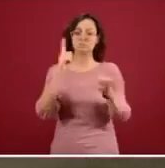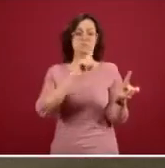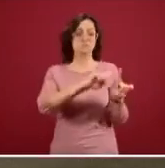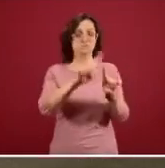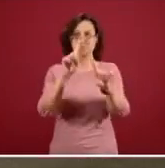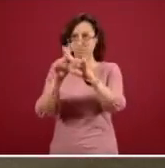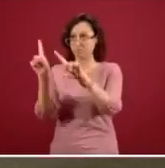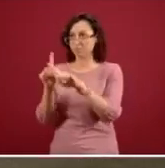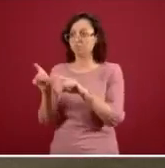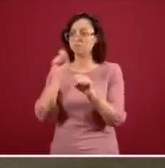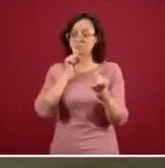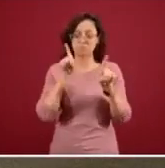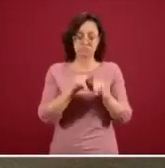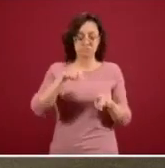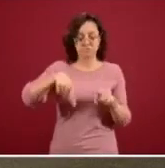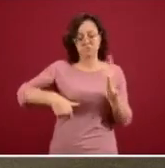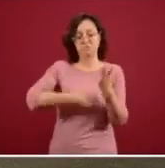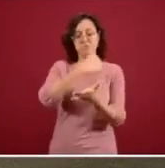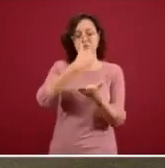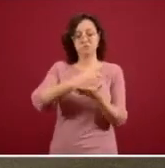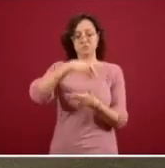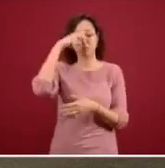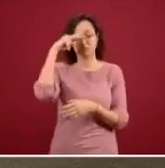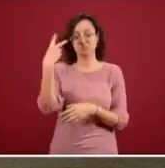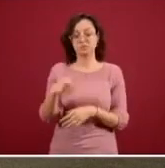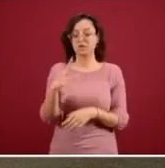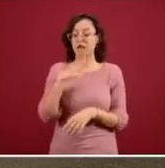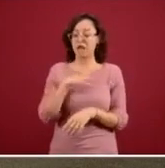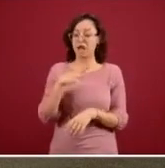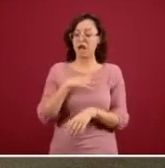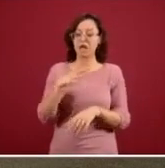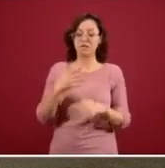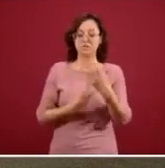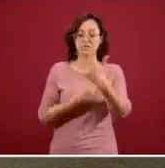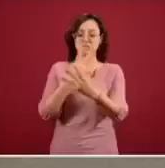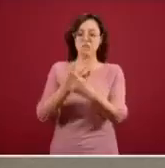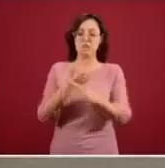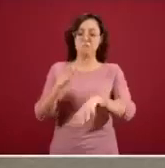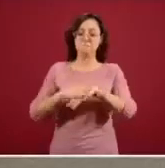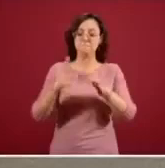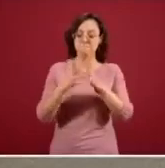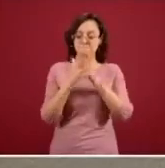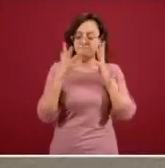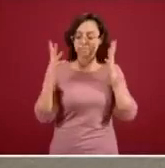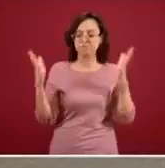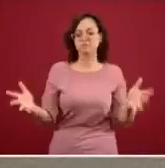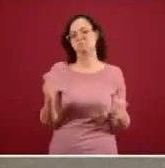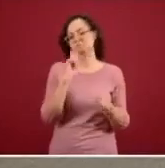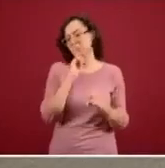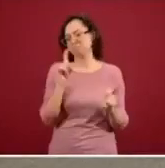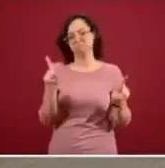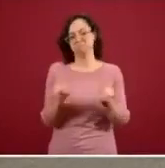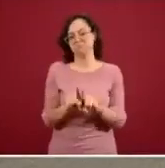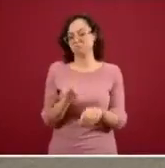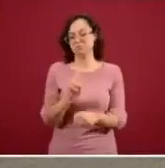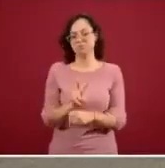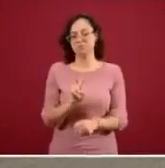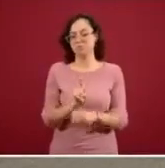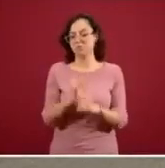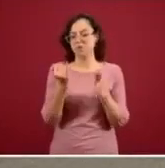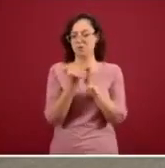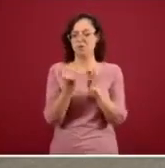aquí en la Ciudad de México que tienen los centros de reclusión más grandes. también han estado aplicando este tipo de